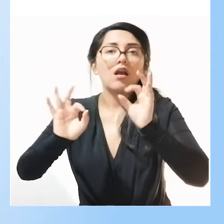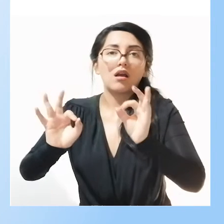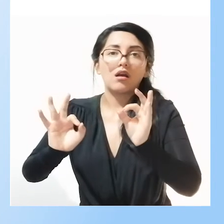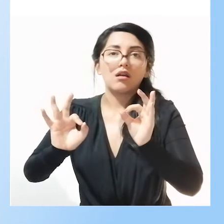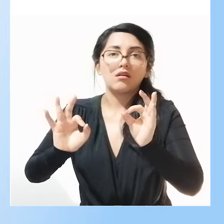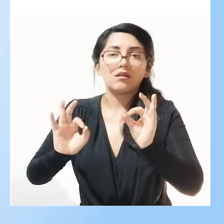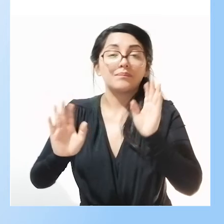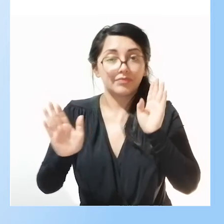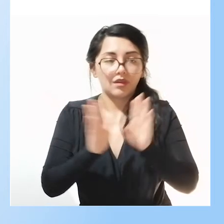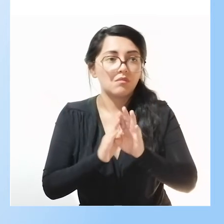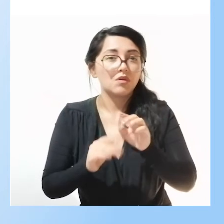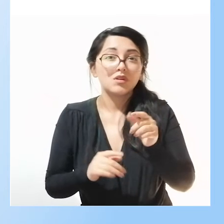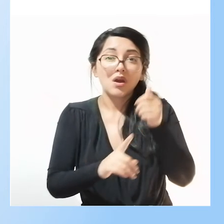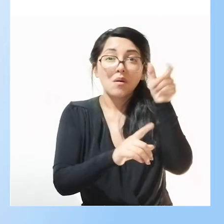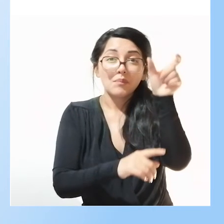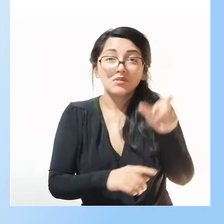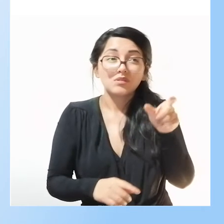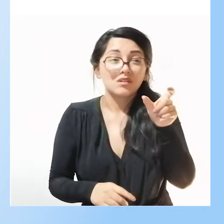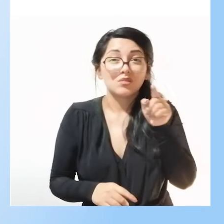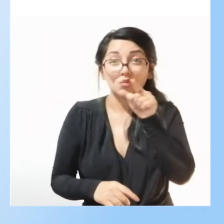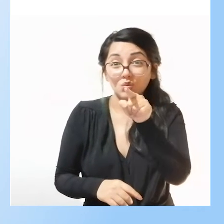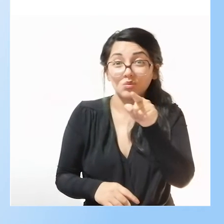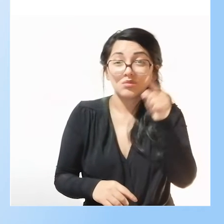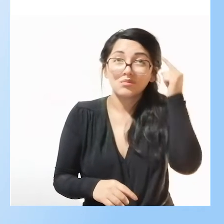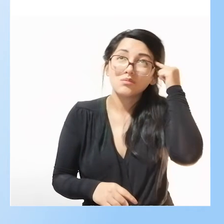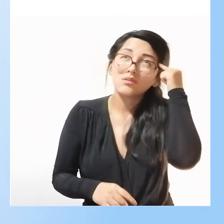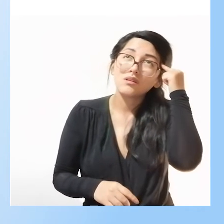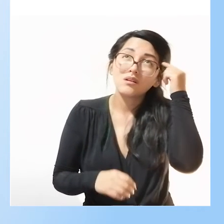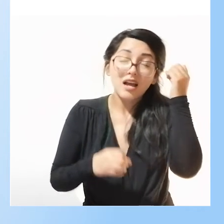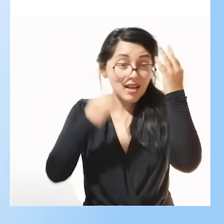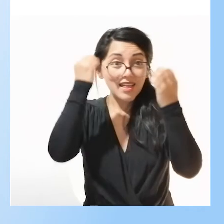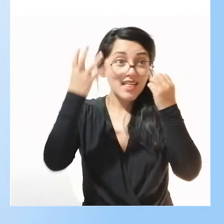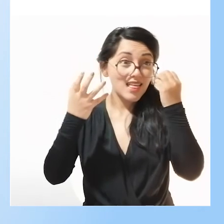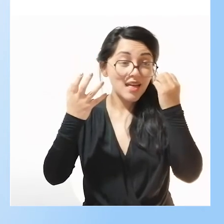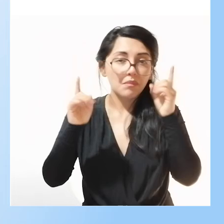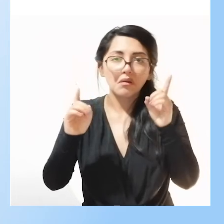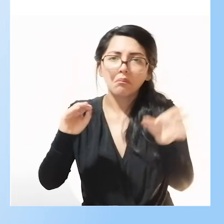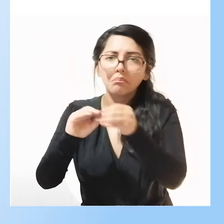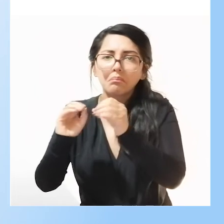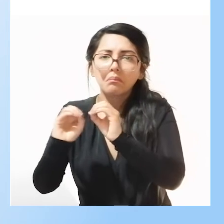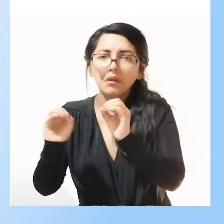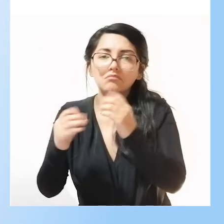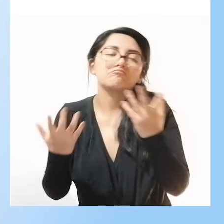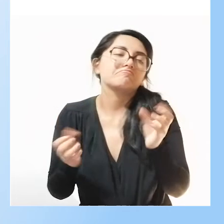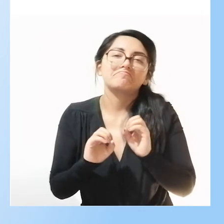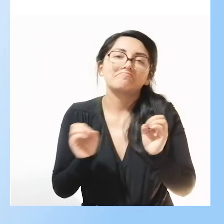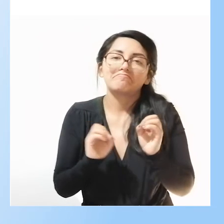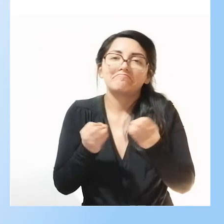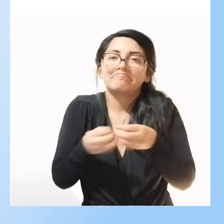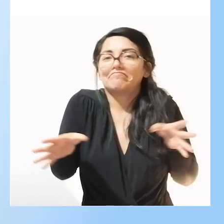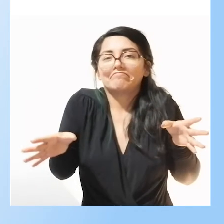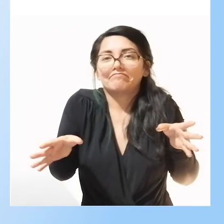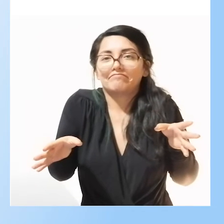consideramos innovación no proporciona elementos de mejora, no estamos hablando de innovación. Por tanto, hemos